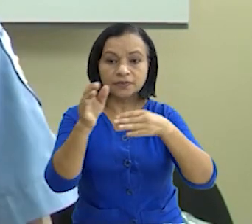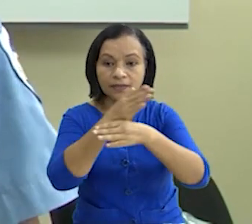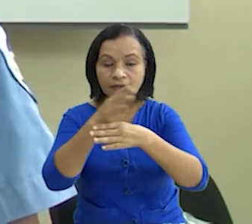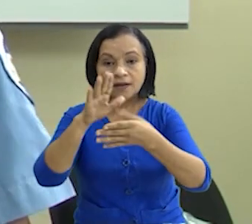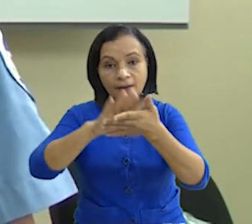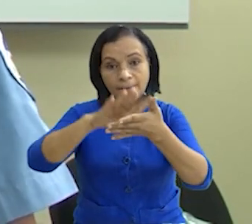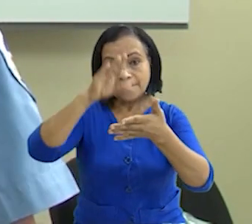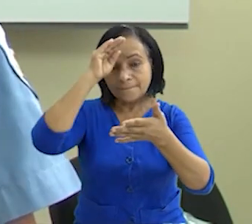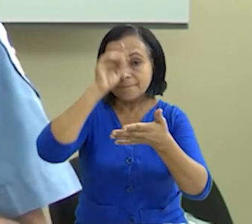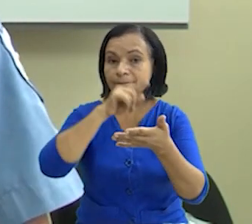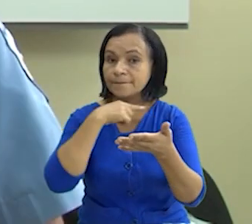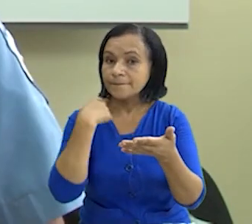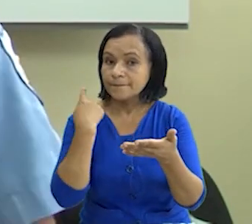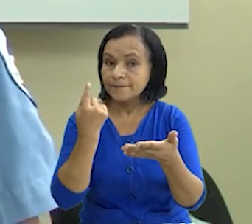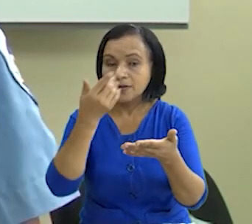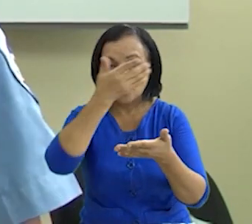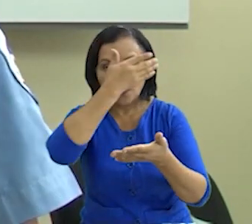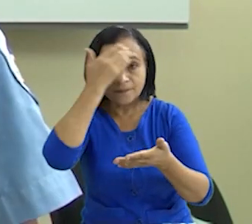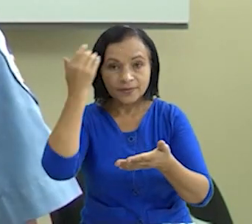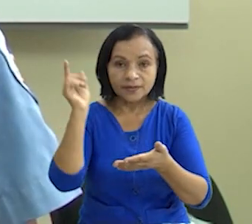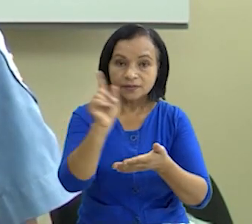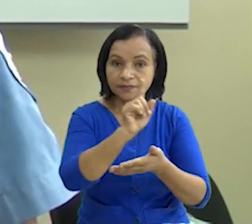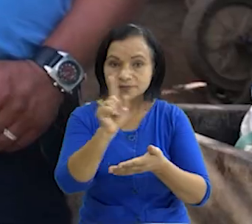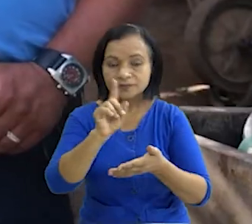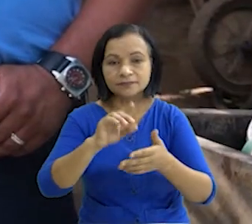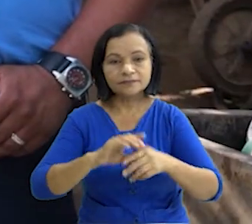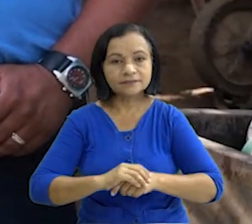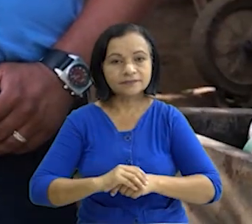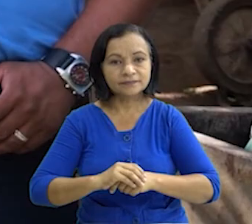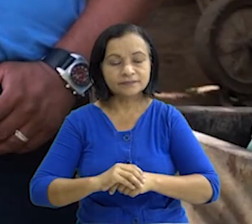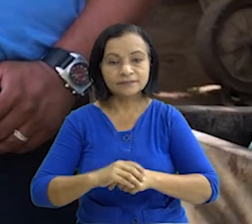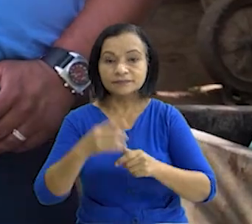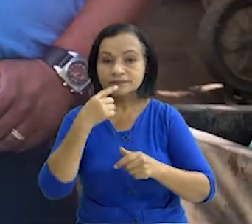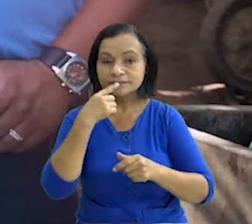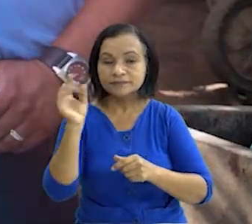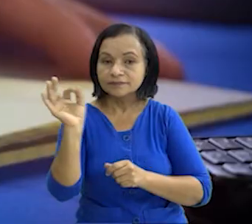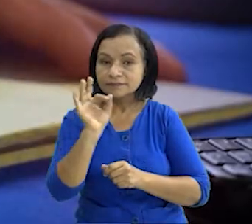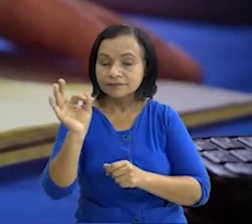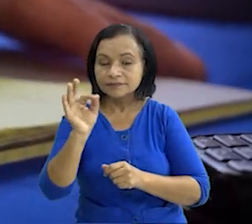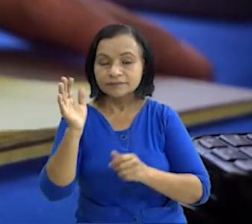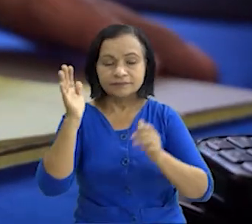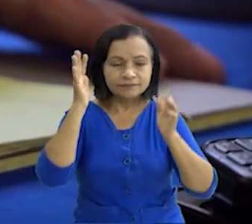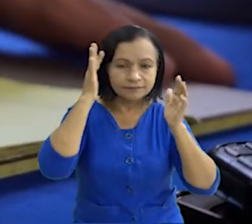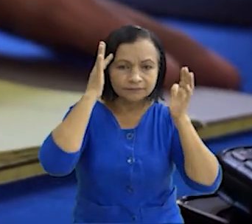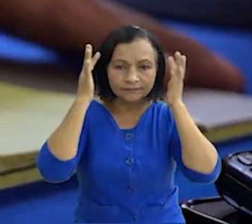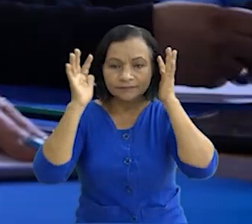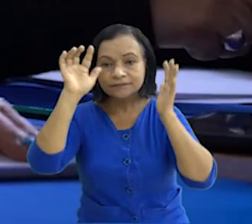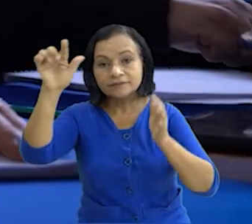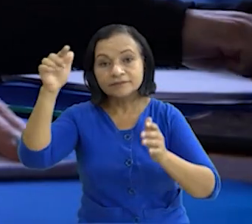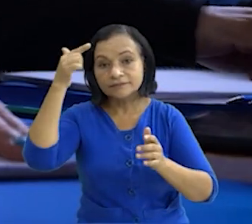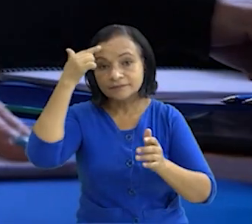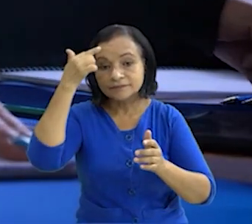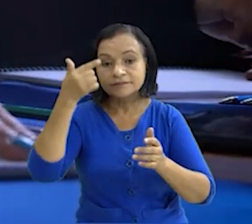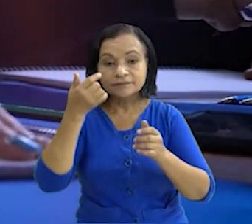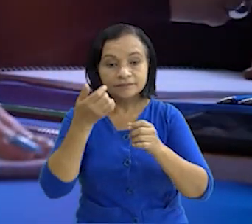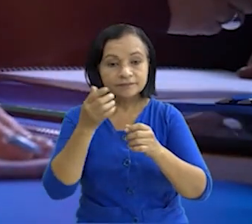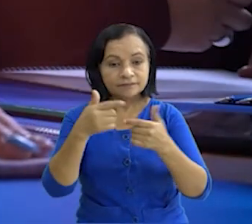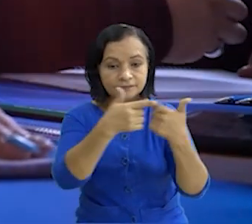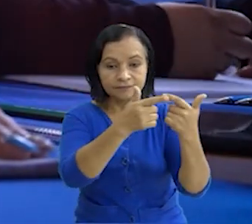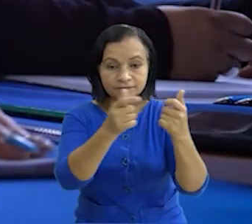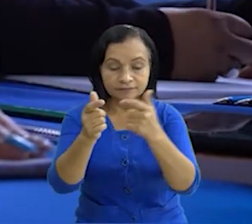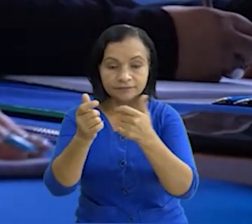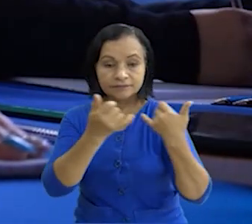se apropia de ellos y no se les va a olvidar en estos cursos. Acentuando de esta forma la preocupación del gobierno por contar con